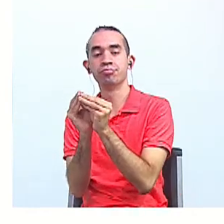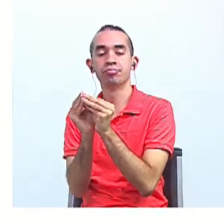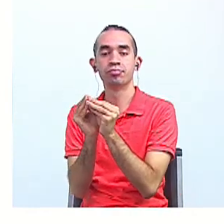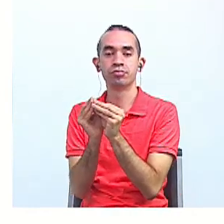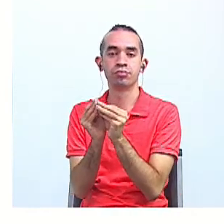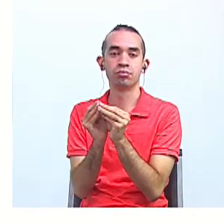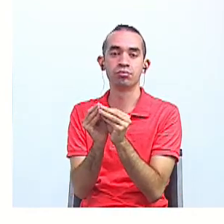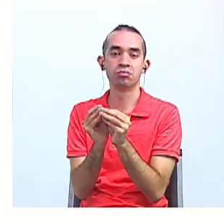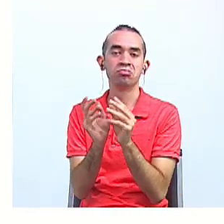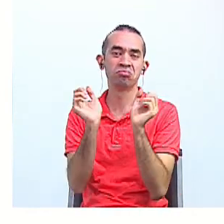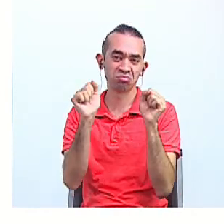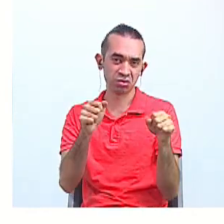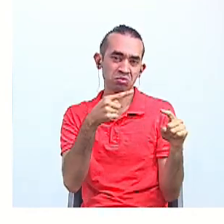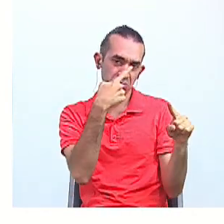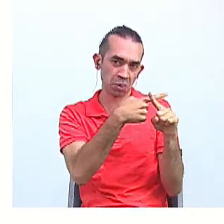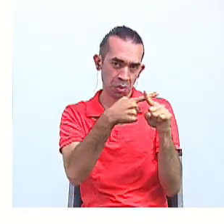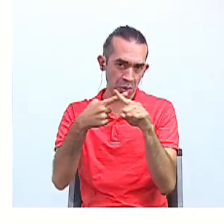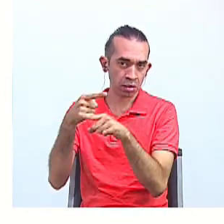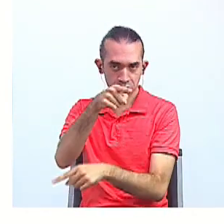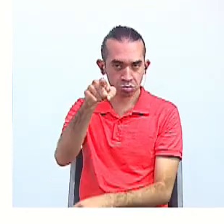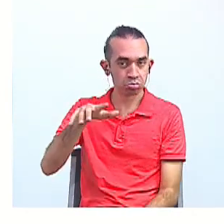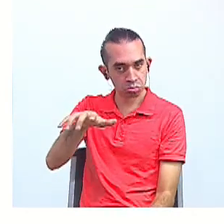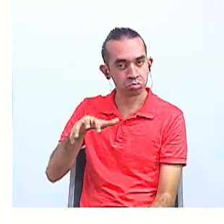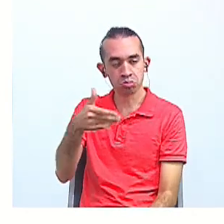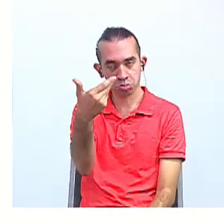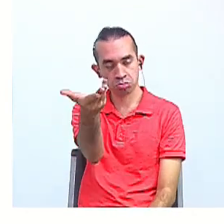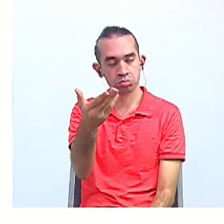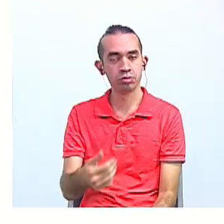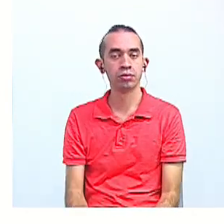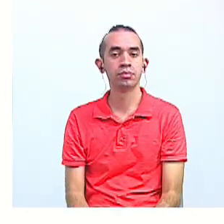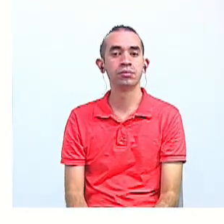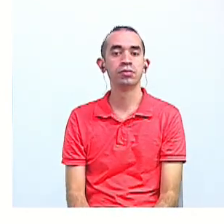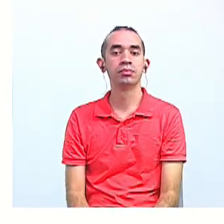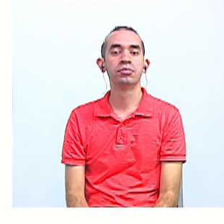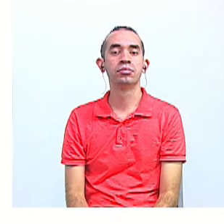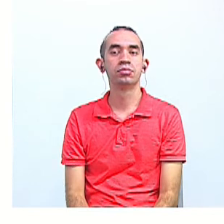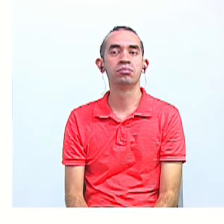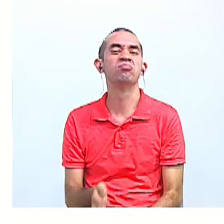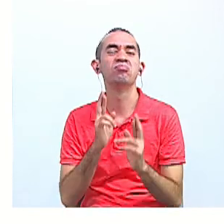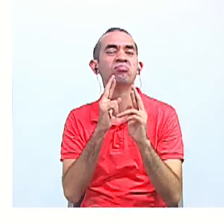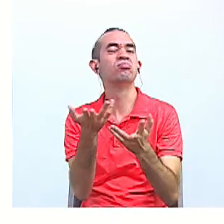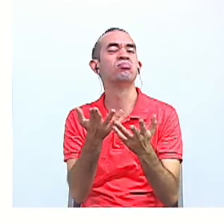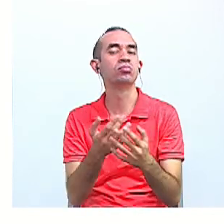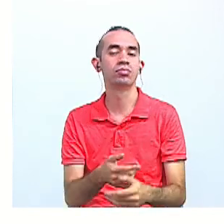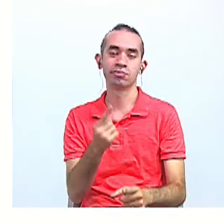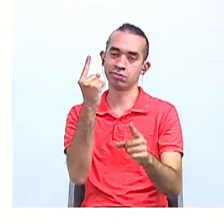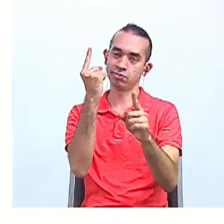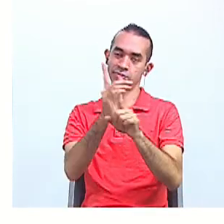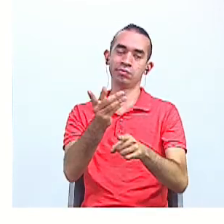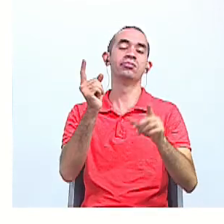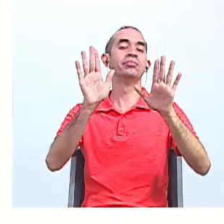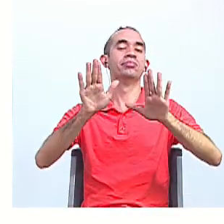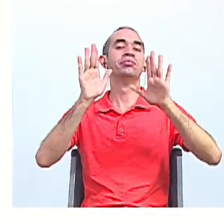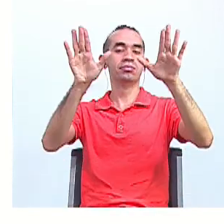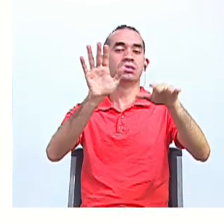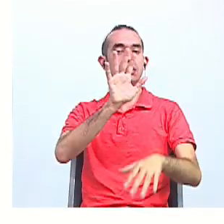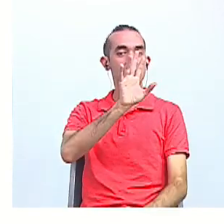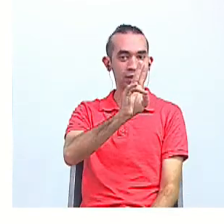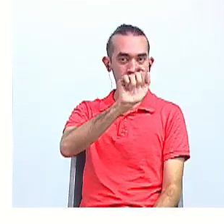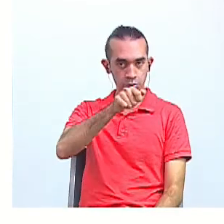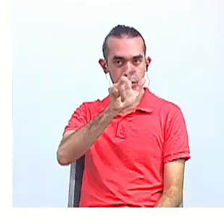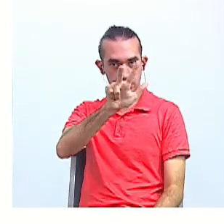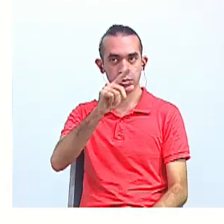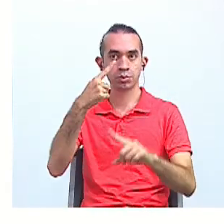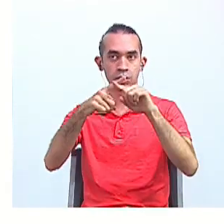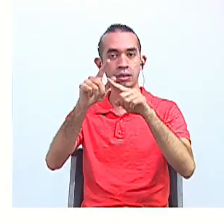Pueden ir realizando la operación ustedes en la calculadora. ¿Cuánto nos da? Excelente. 7,3